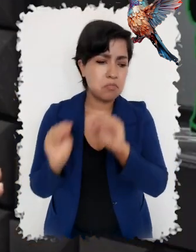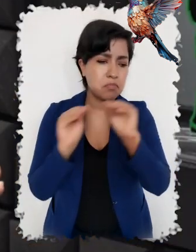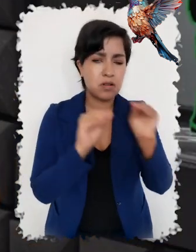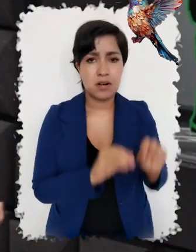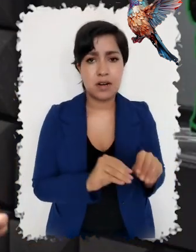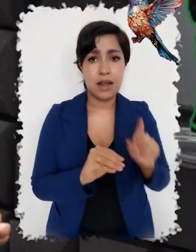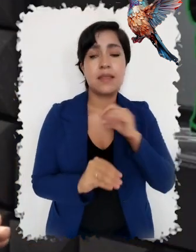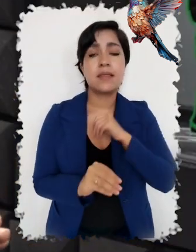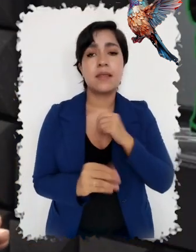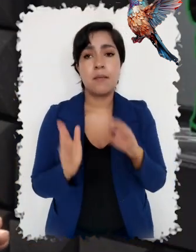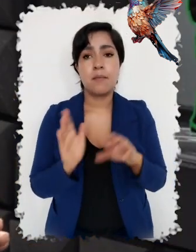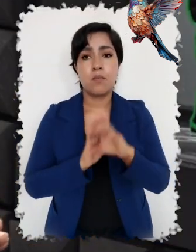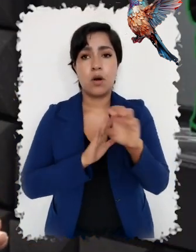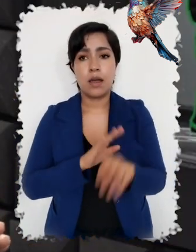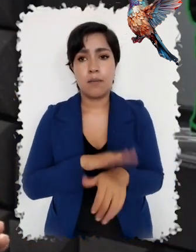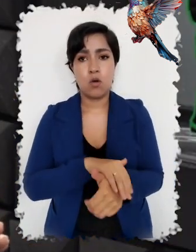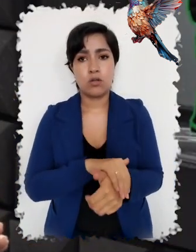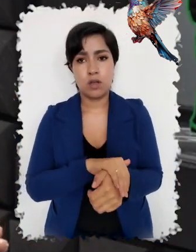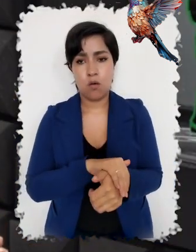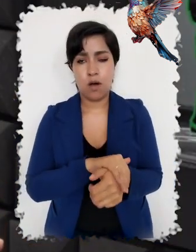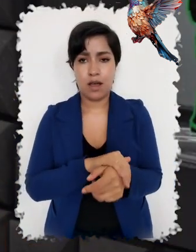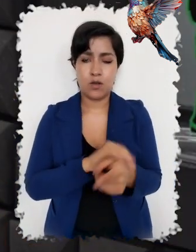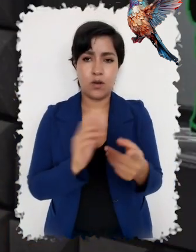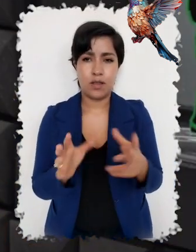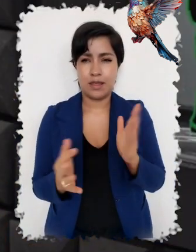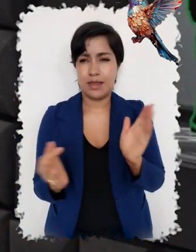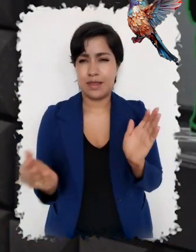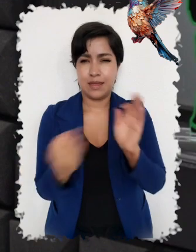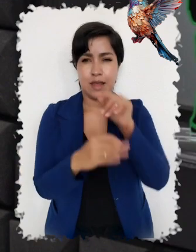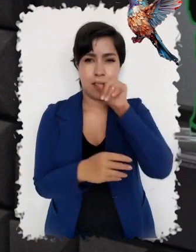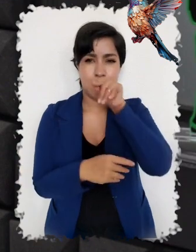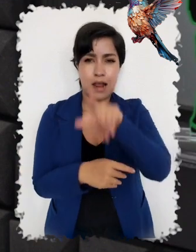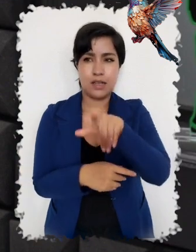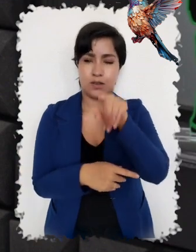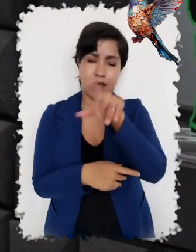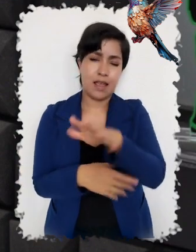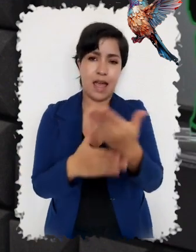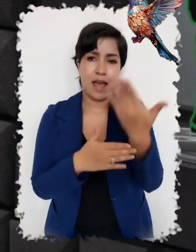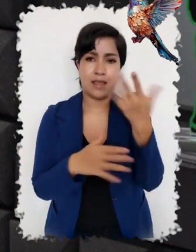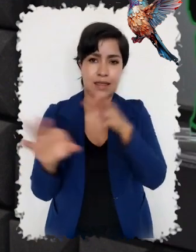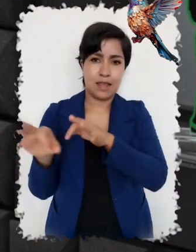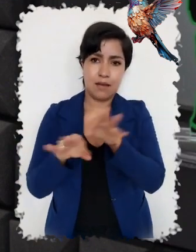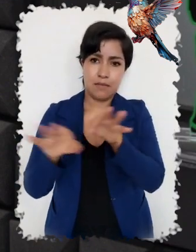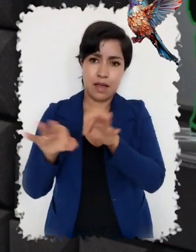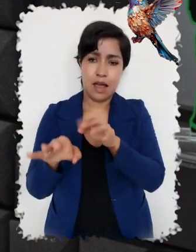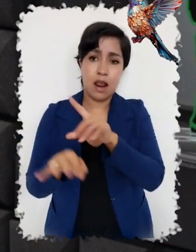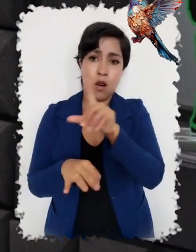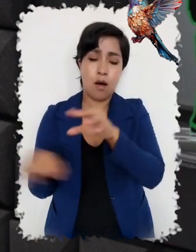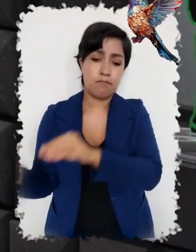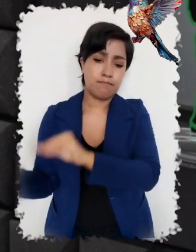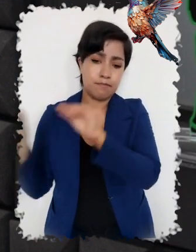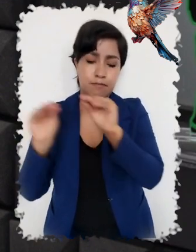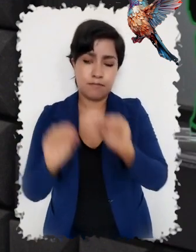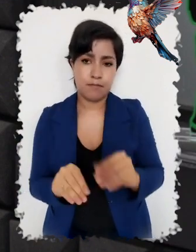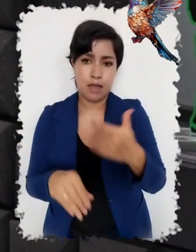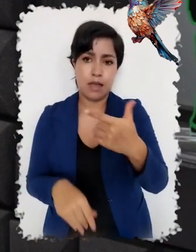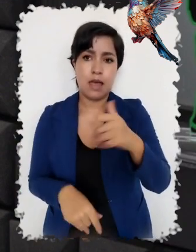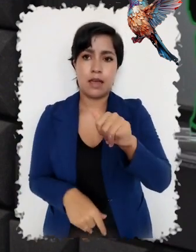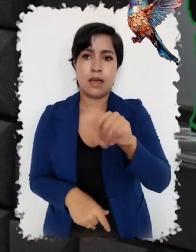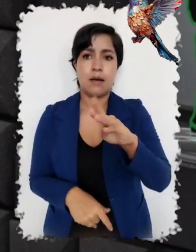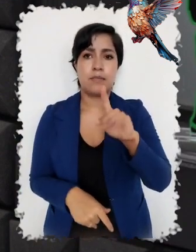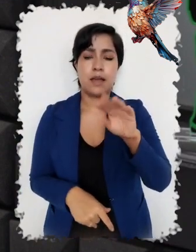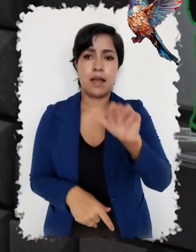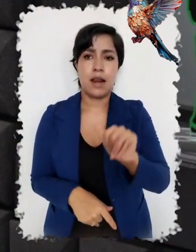en el cam saguayo está cerca de Jalisco ahí trabajé trabajé también en el cam Gabriela